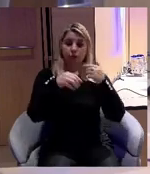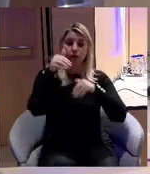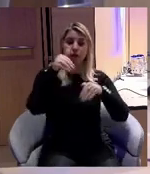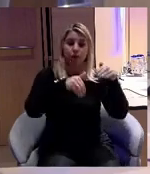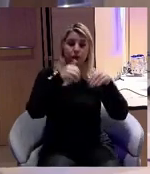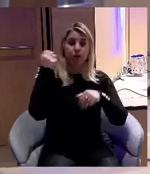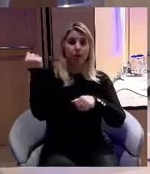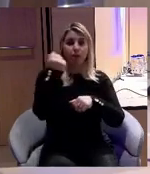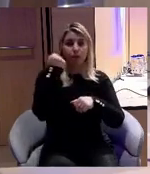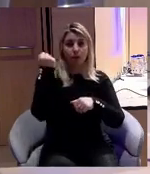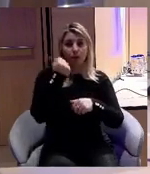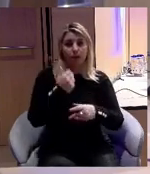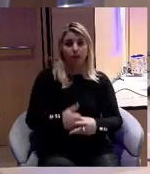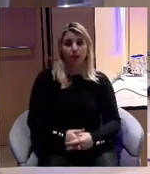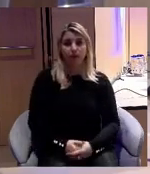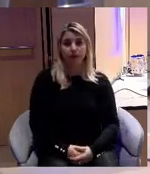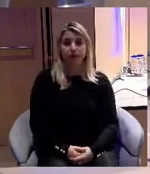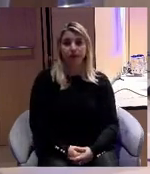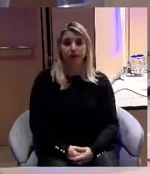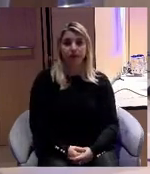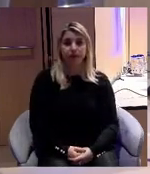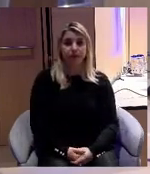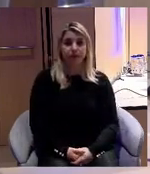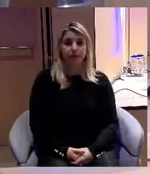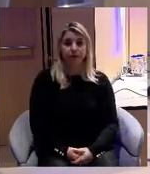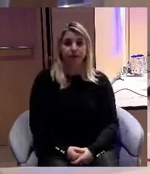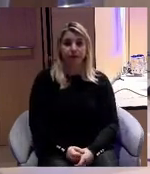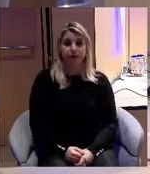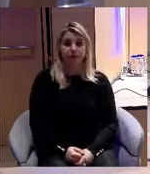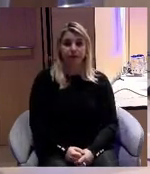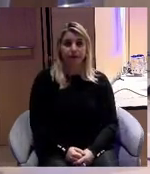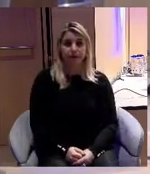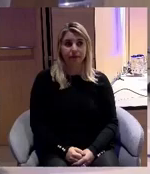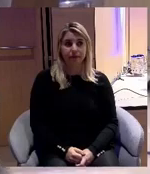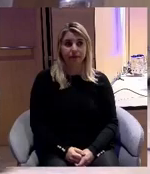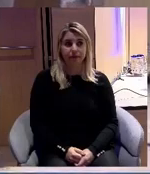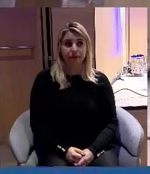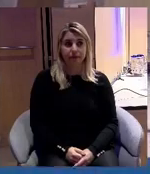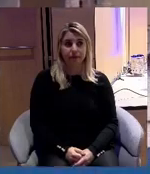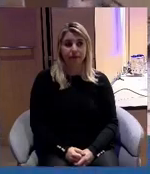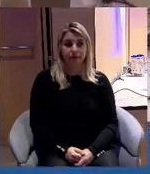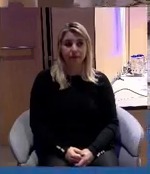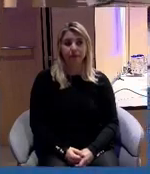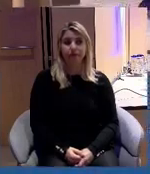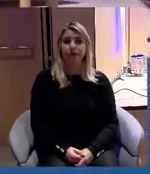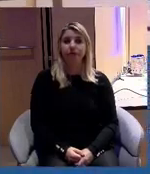cuentan perdieron las cartas ya las tendrán no importa e